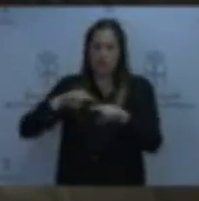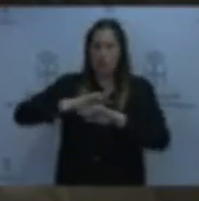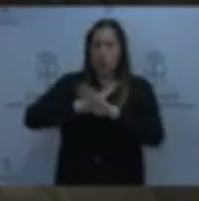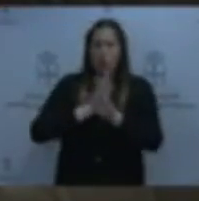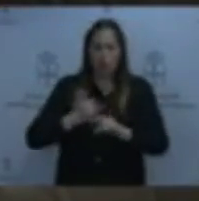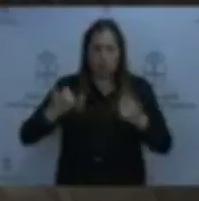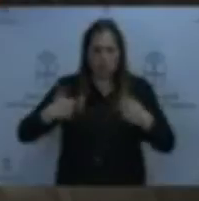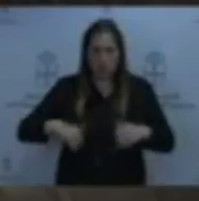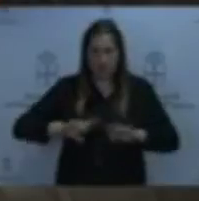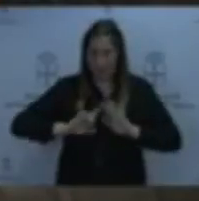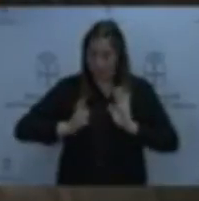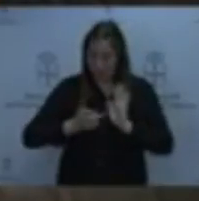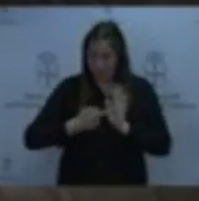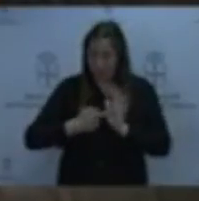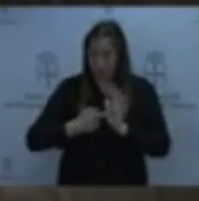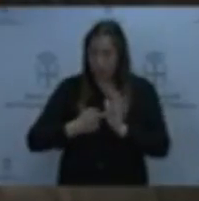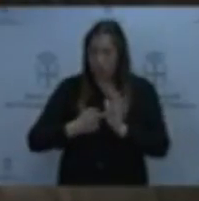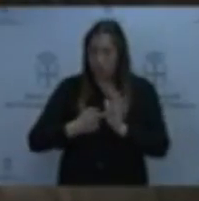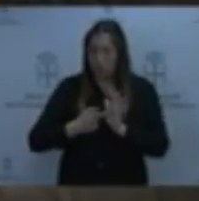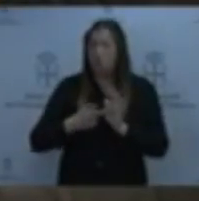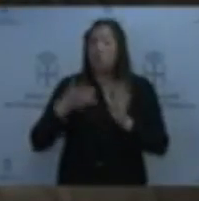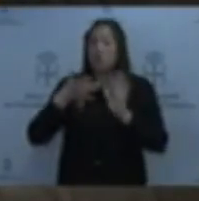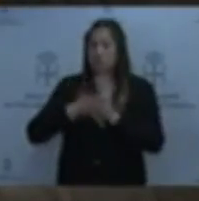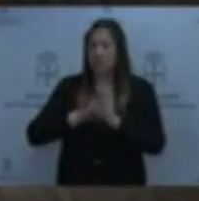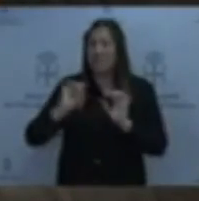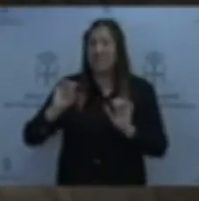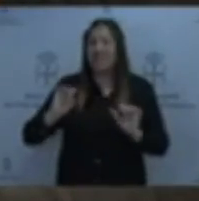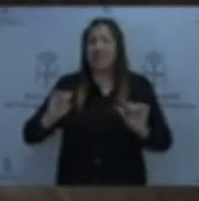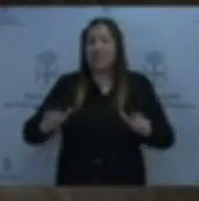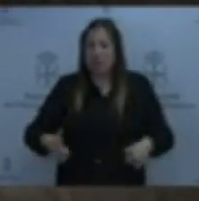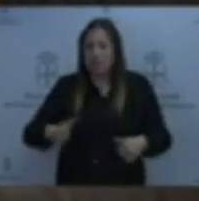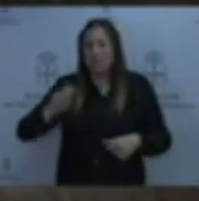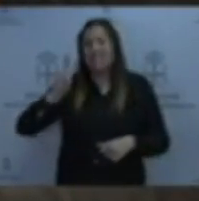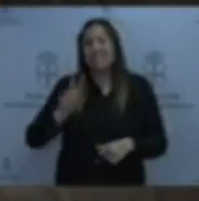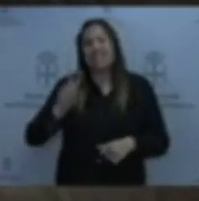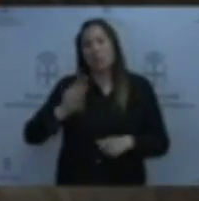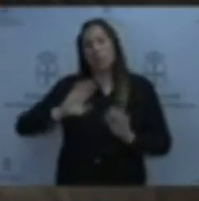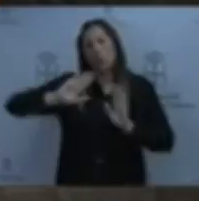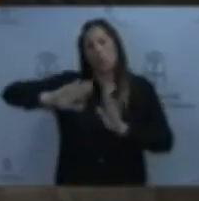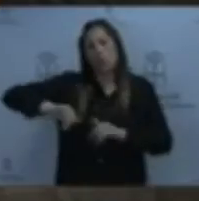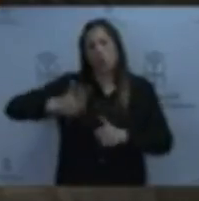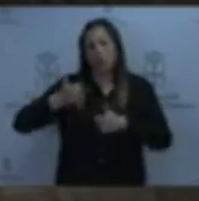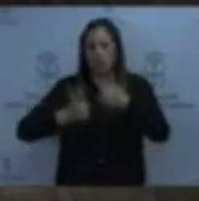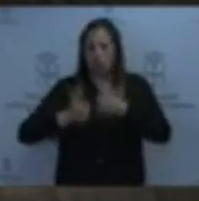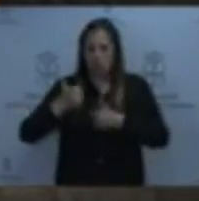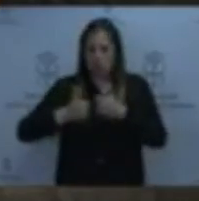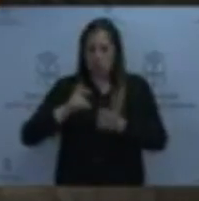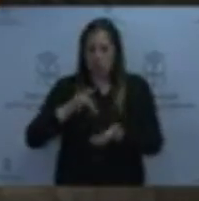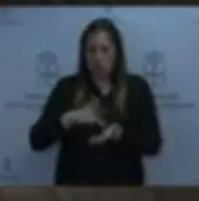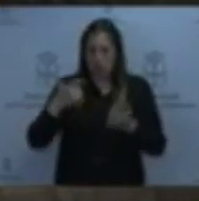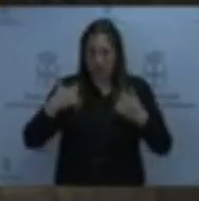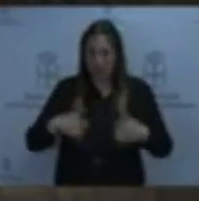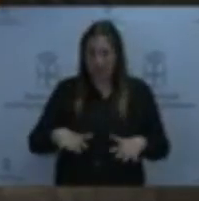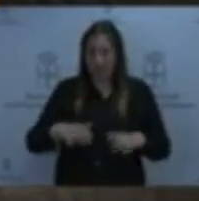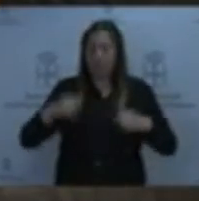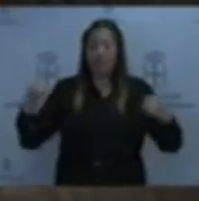se complete, se iniciará un segundo y último concurso. Y con respecto a las actuaciones que